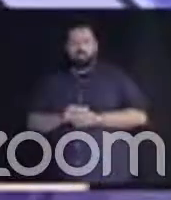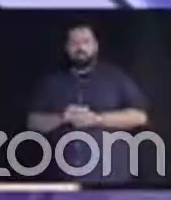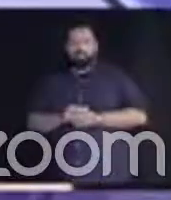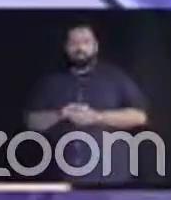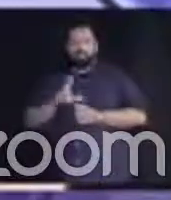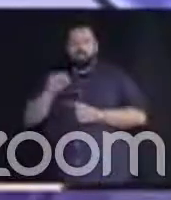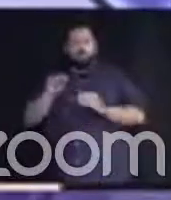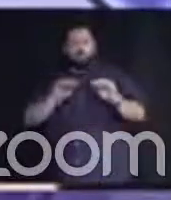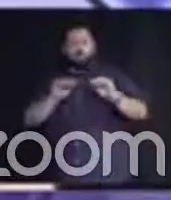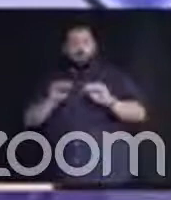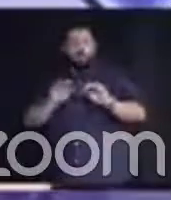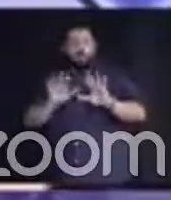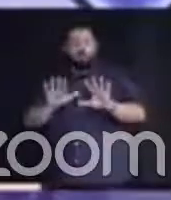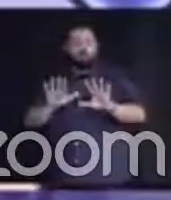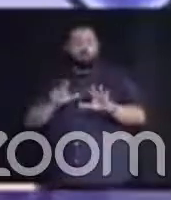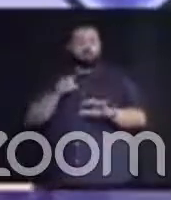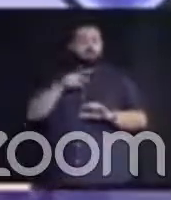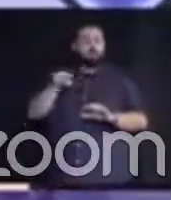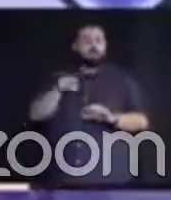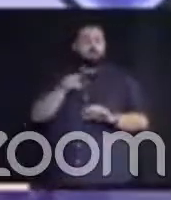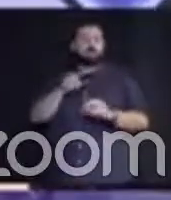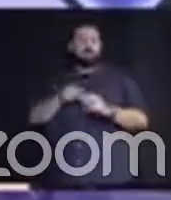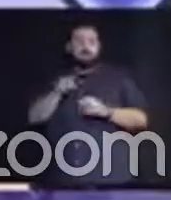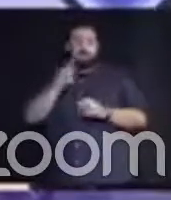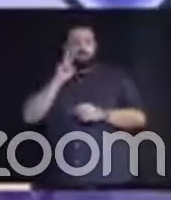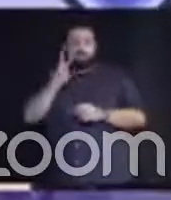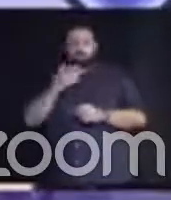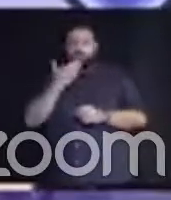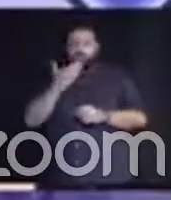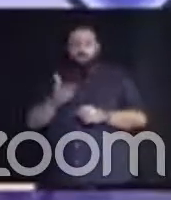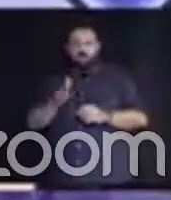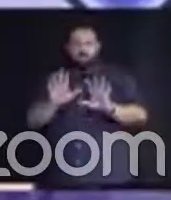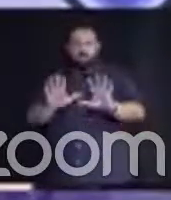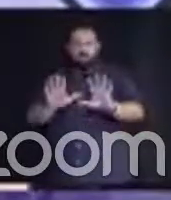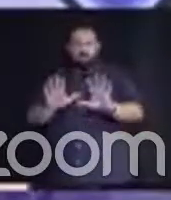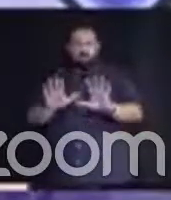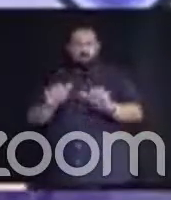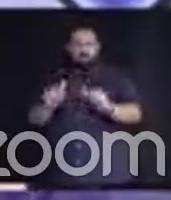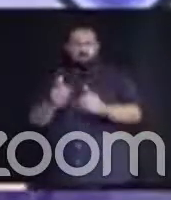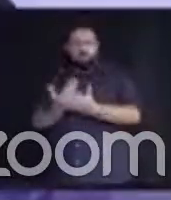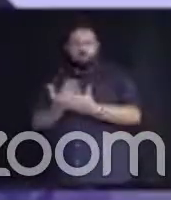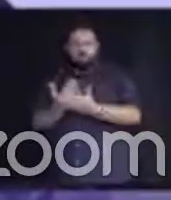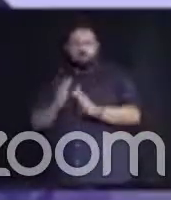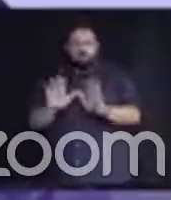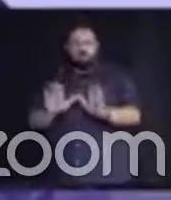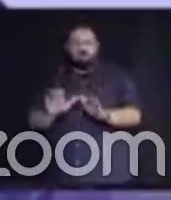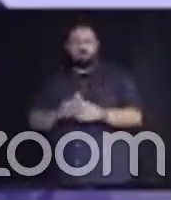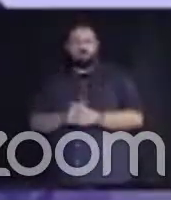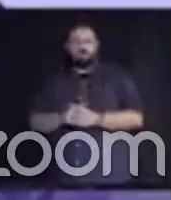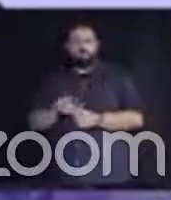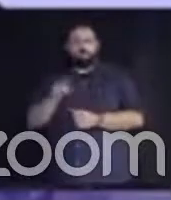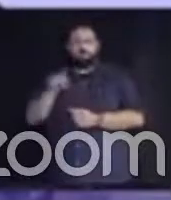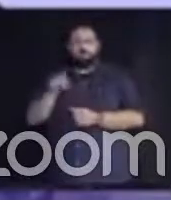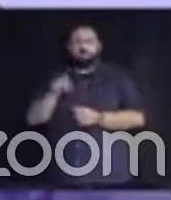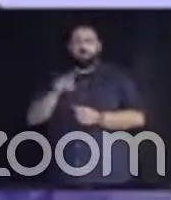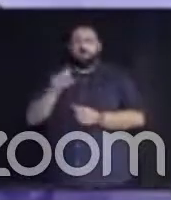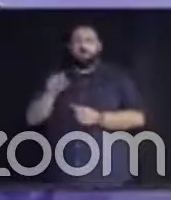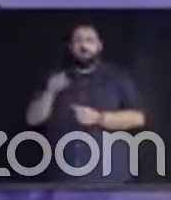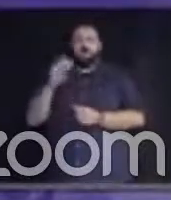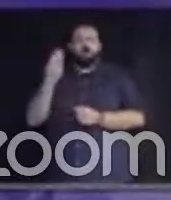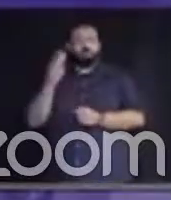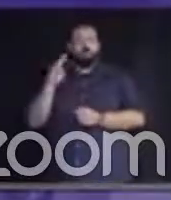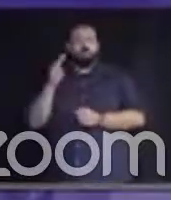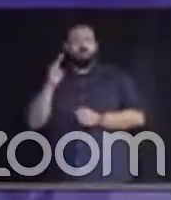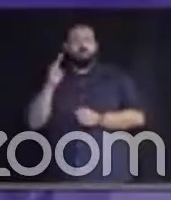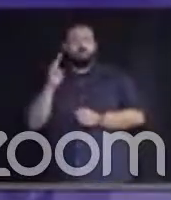No se me muevan ahí donde estén. ¿Dónde están? ¿Están por acá? Ah, muy bien. Ahí no se me muevan. Ahorita. Ellos ingresaron